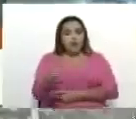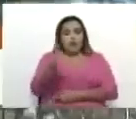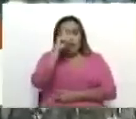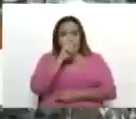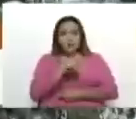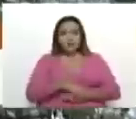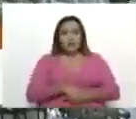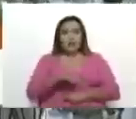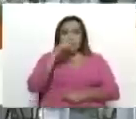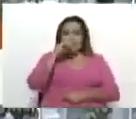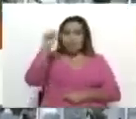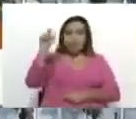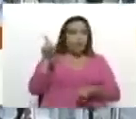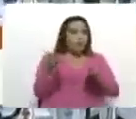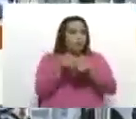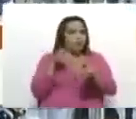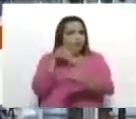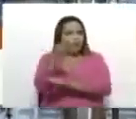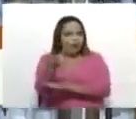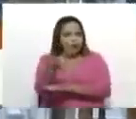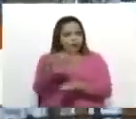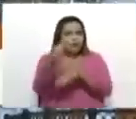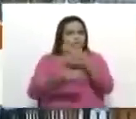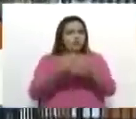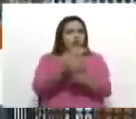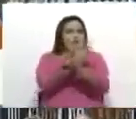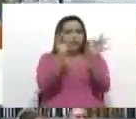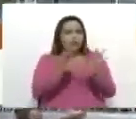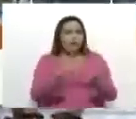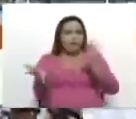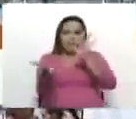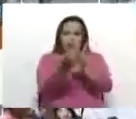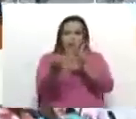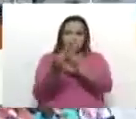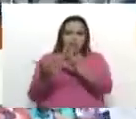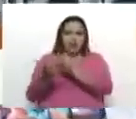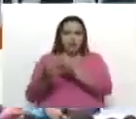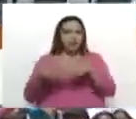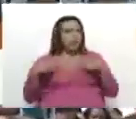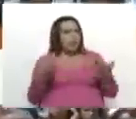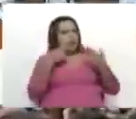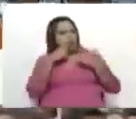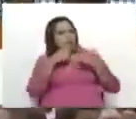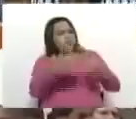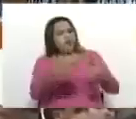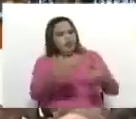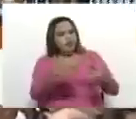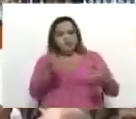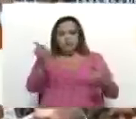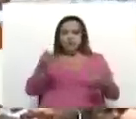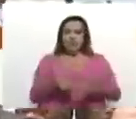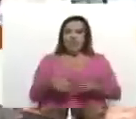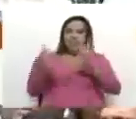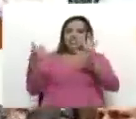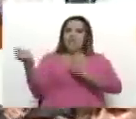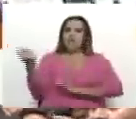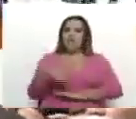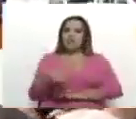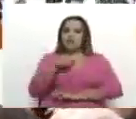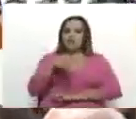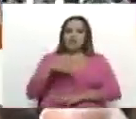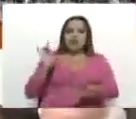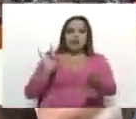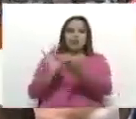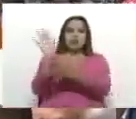maduro fue maduro estableció mecanismos de enlace y cuál fue la respuesta que vino allá en seis meses lo